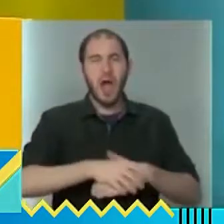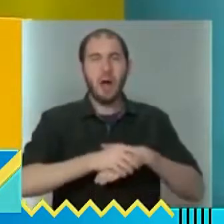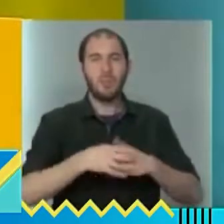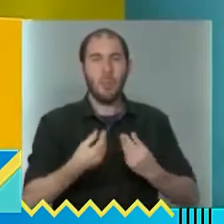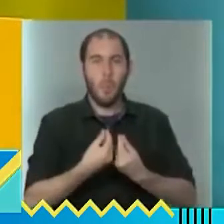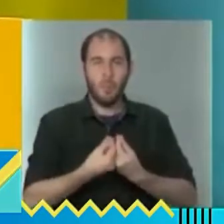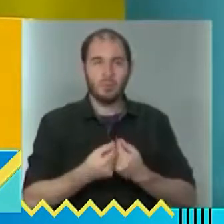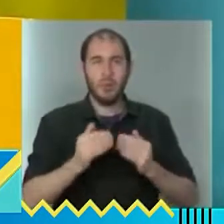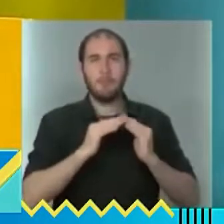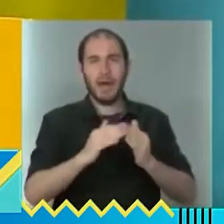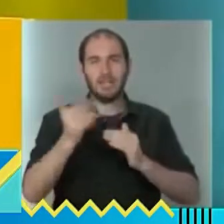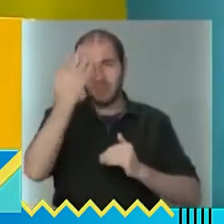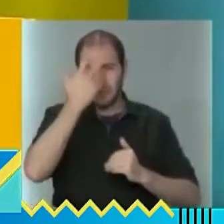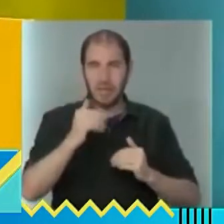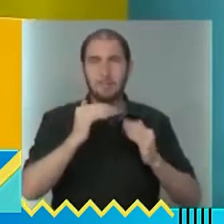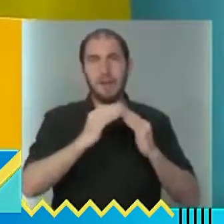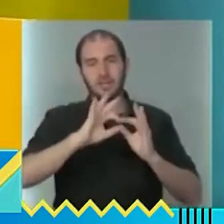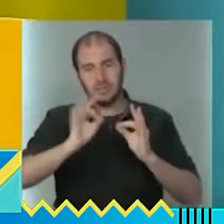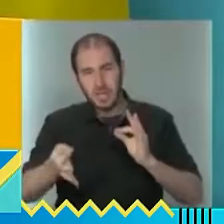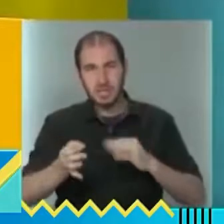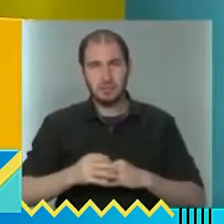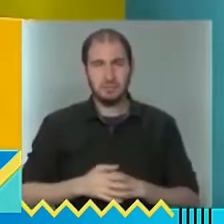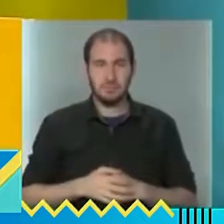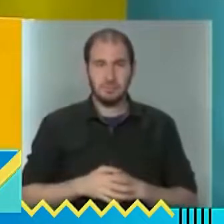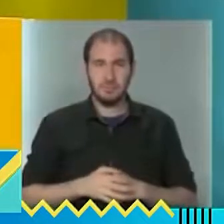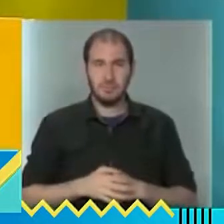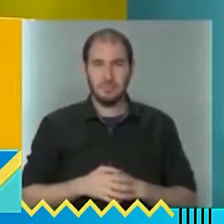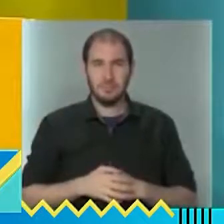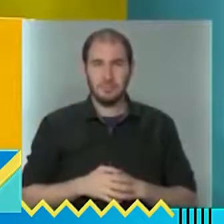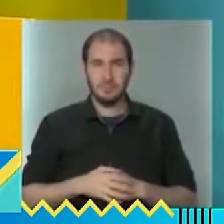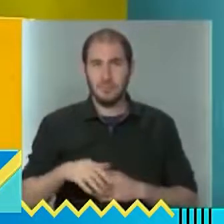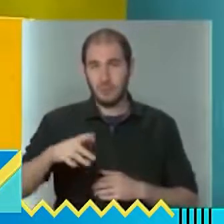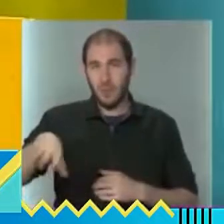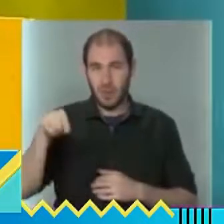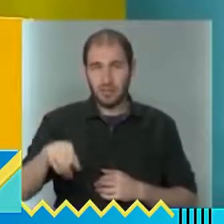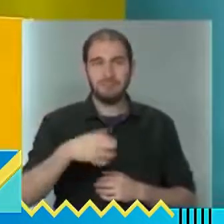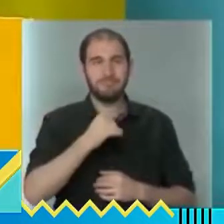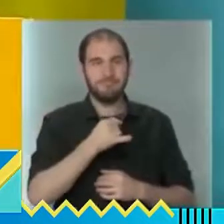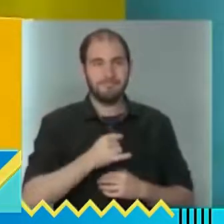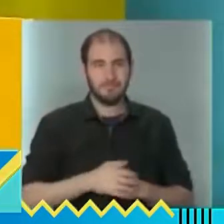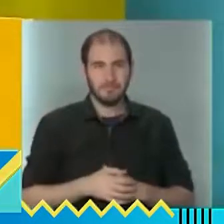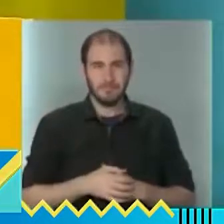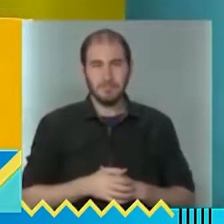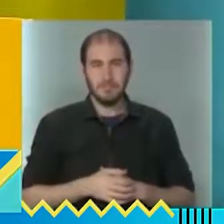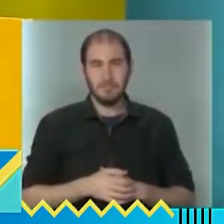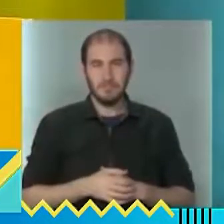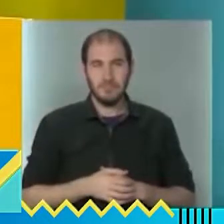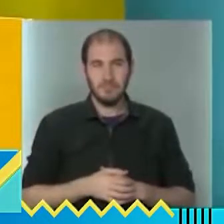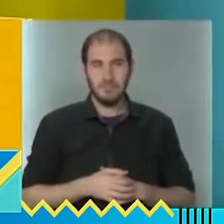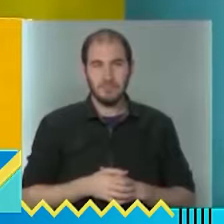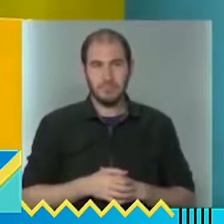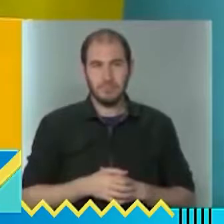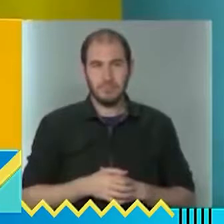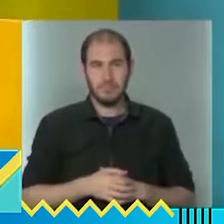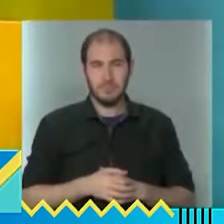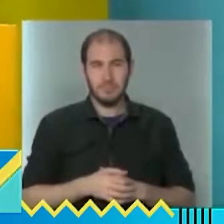del barrio San Martín, barrios aledaños, ahí sí, en la zona. Claro, y bueno, la verdad